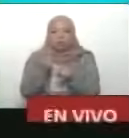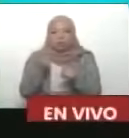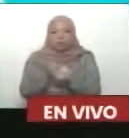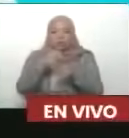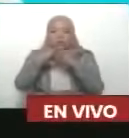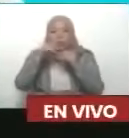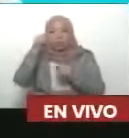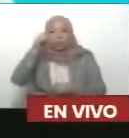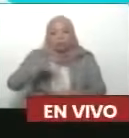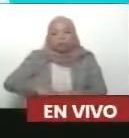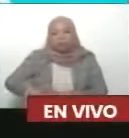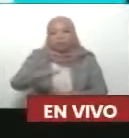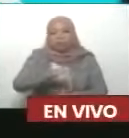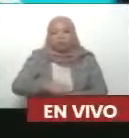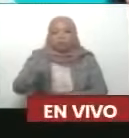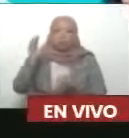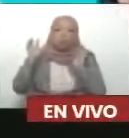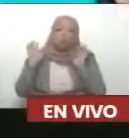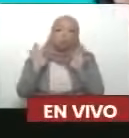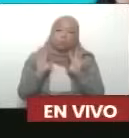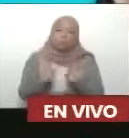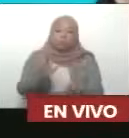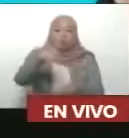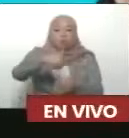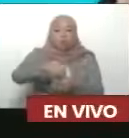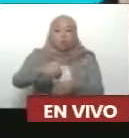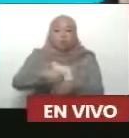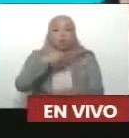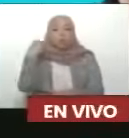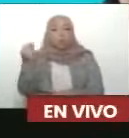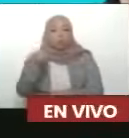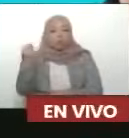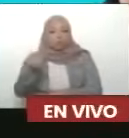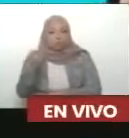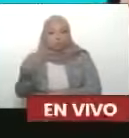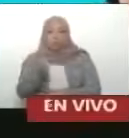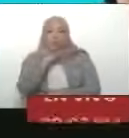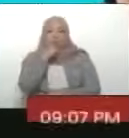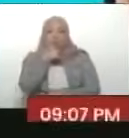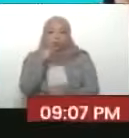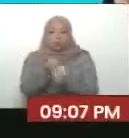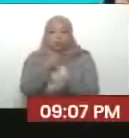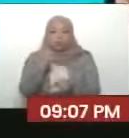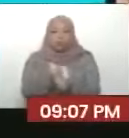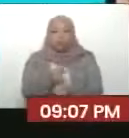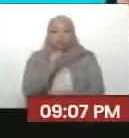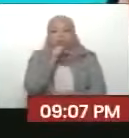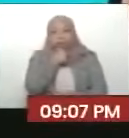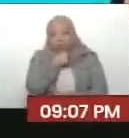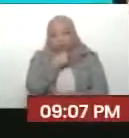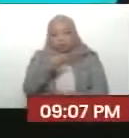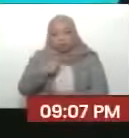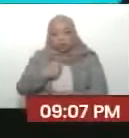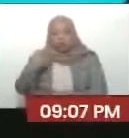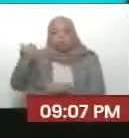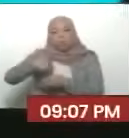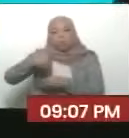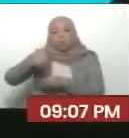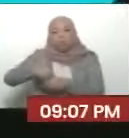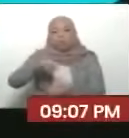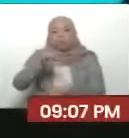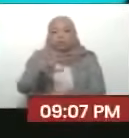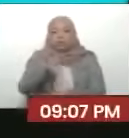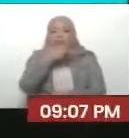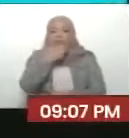el pueblo de Venezuela sale a votar. No solo la juventud, sino los adultos mayores, aquellos abuelitos. Mi abuelo sale a votar el 3